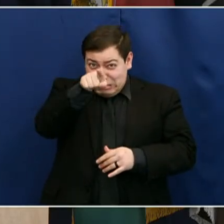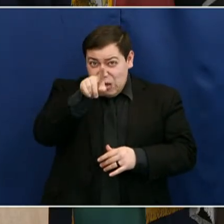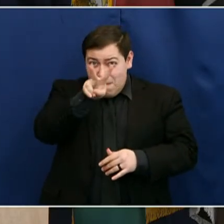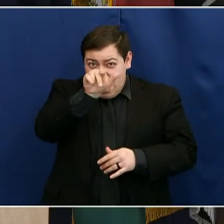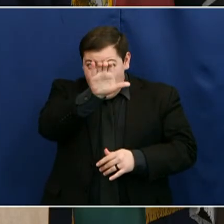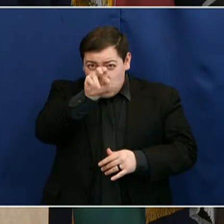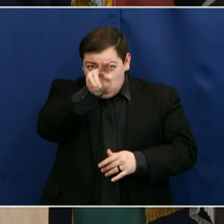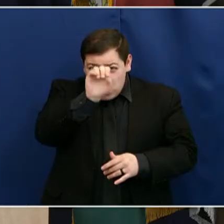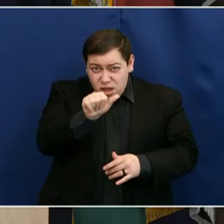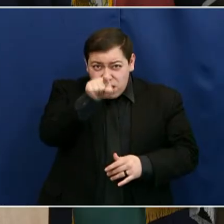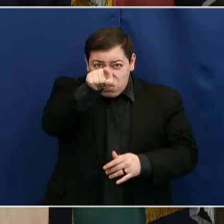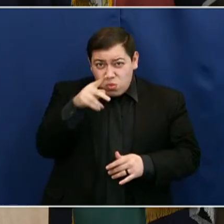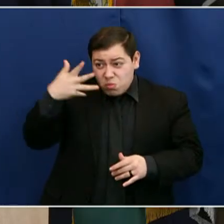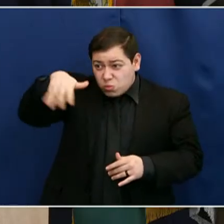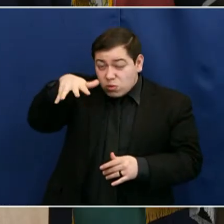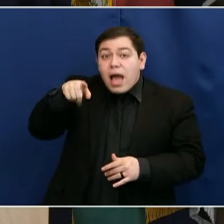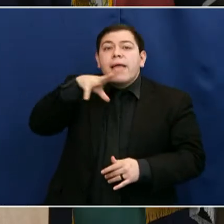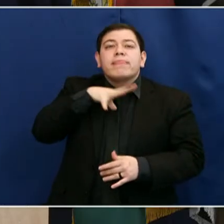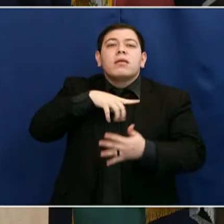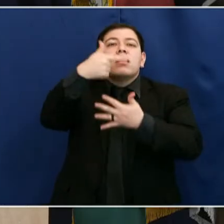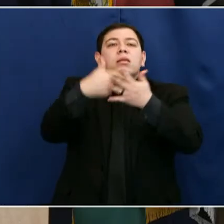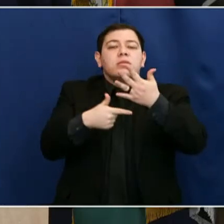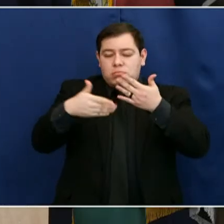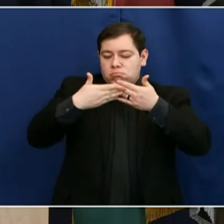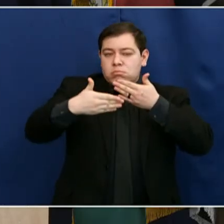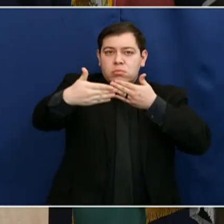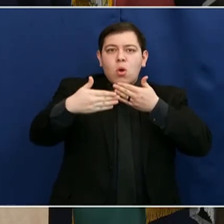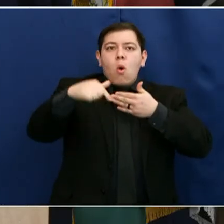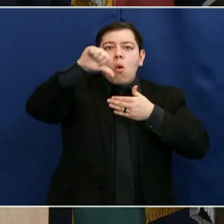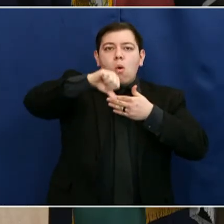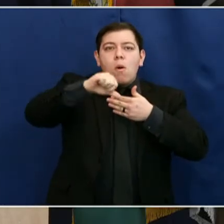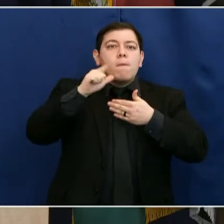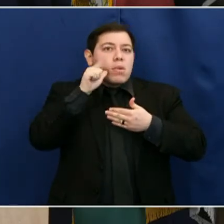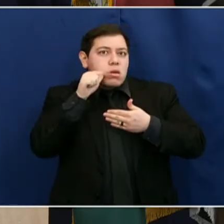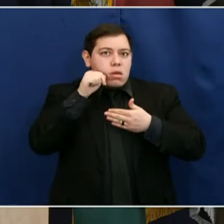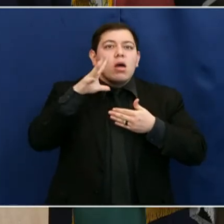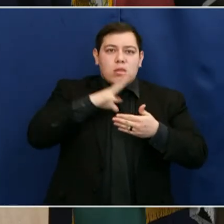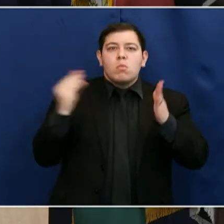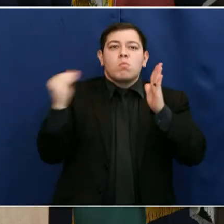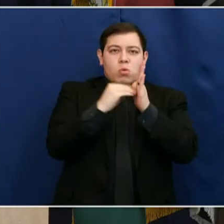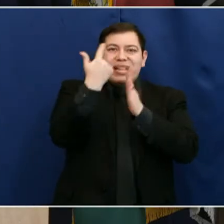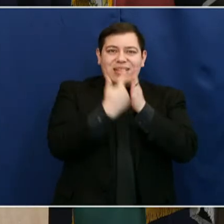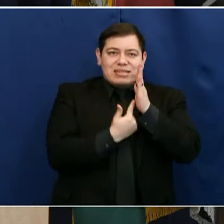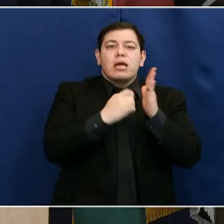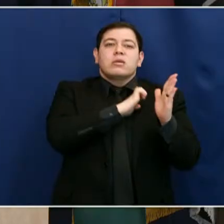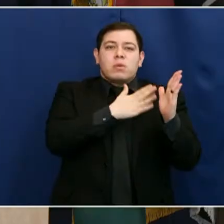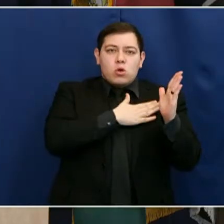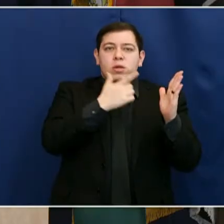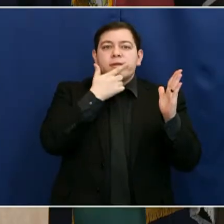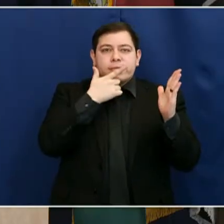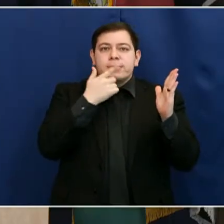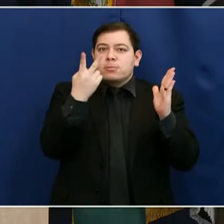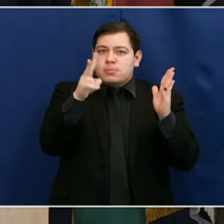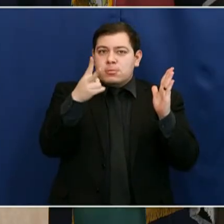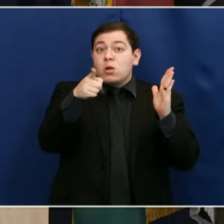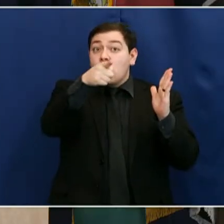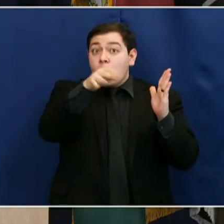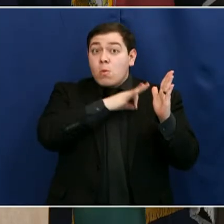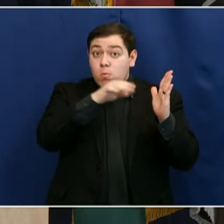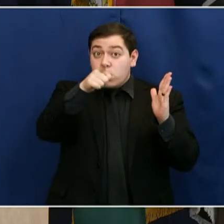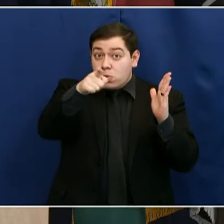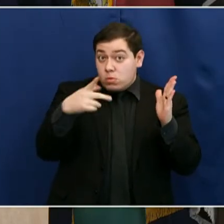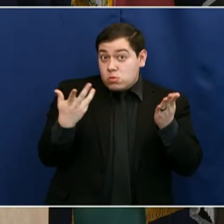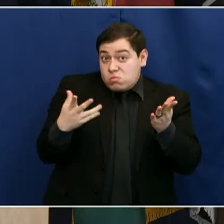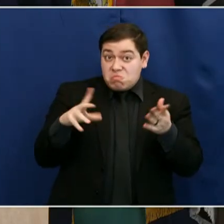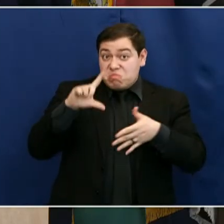comprometo a asegurarme que esa información esté en todos los medios de habla hispana y que la gente tenga acceso a